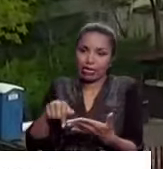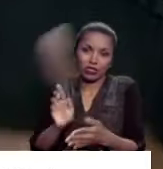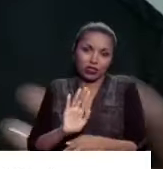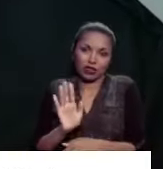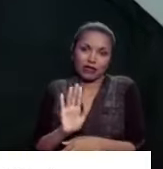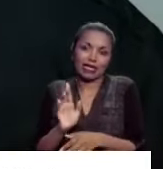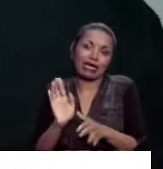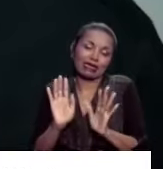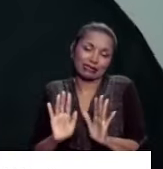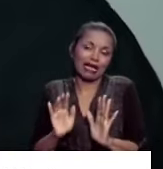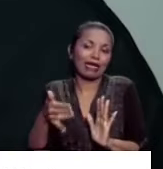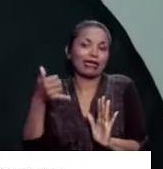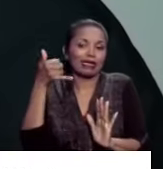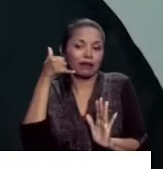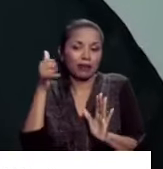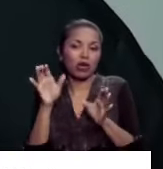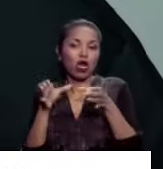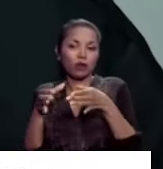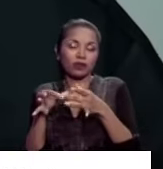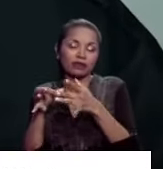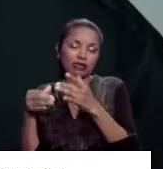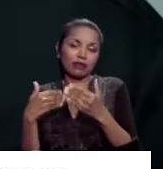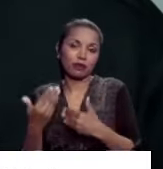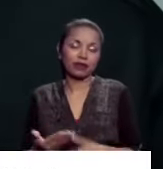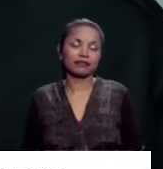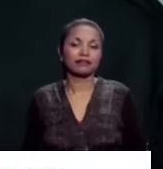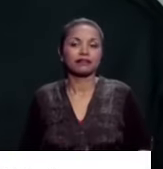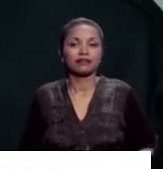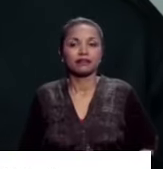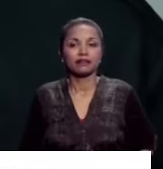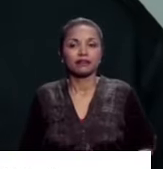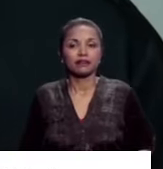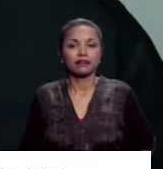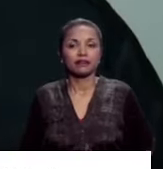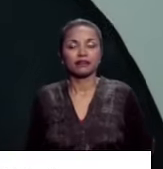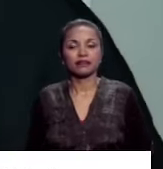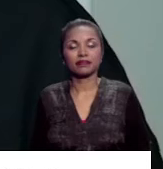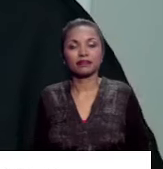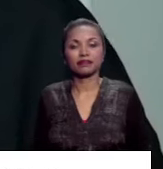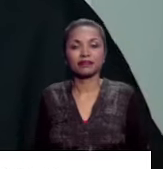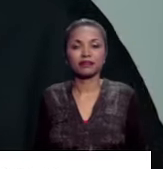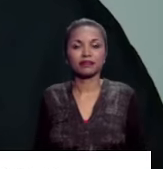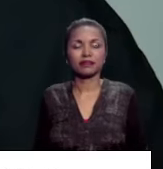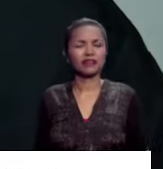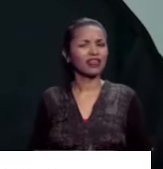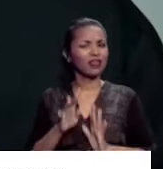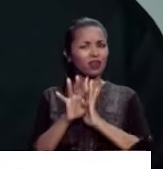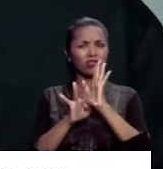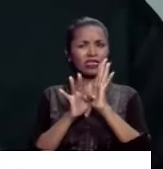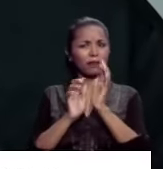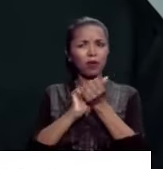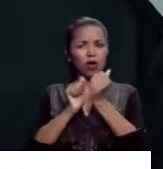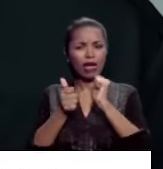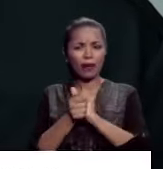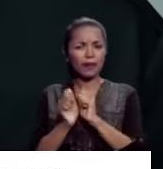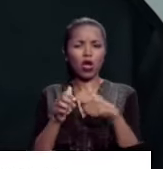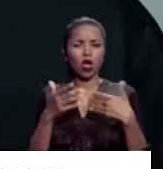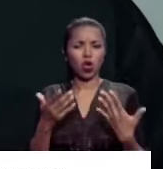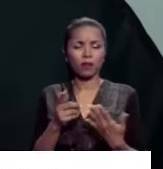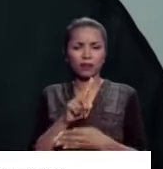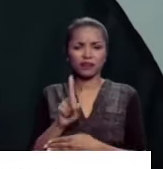eso hay que llamar a una comisión que definitivamente no puede ser esta semana. O sea, ¿los tiempos darían o no? ¿Tiene esta audiencia el